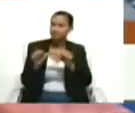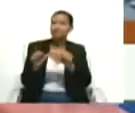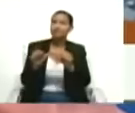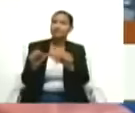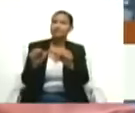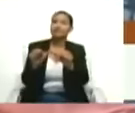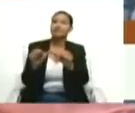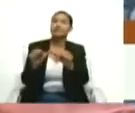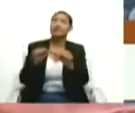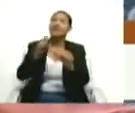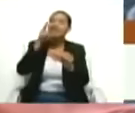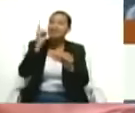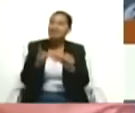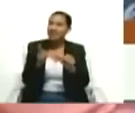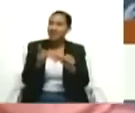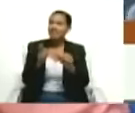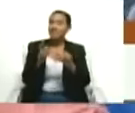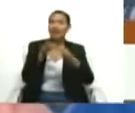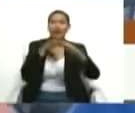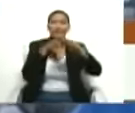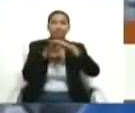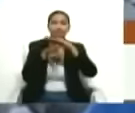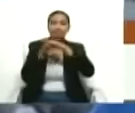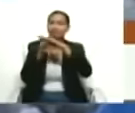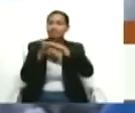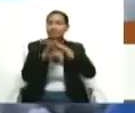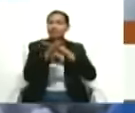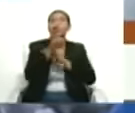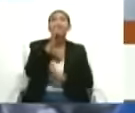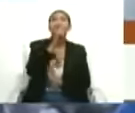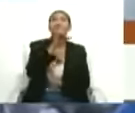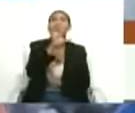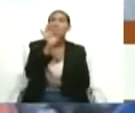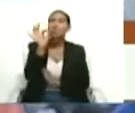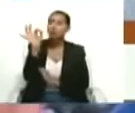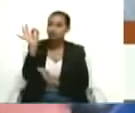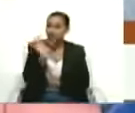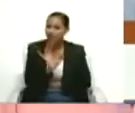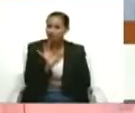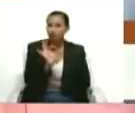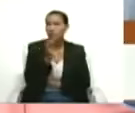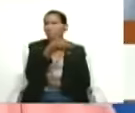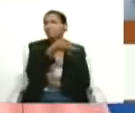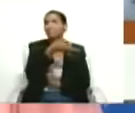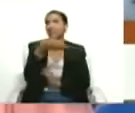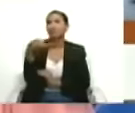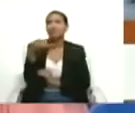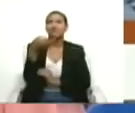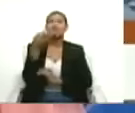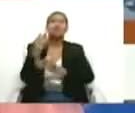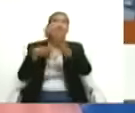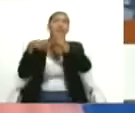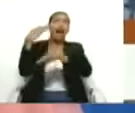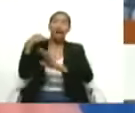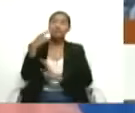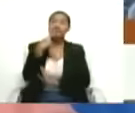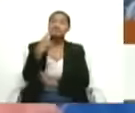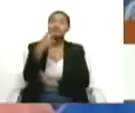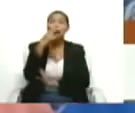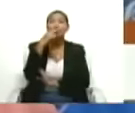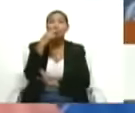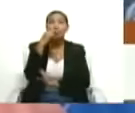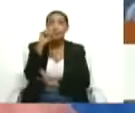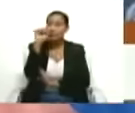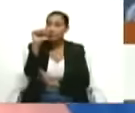Garantizar un acceso pleno. Decía y proponía el presidente Nicolás Maduro en la apertura del año judicial, la